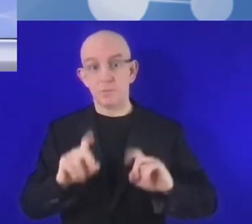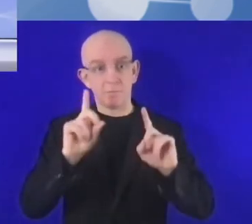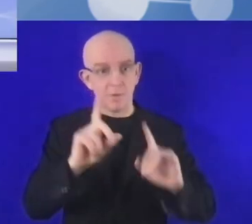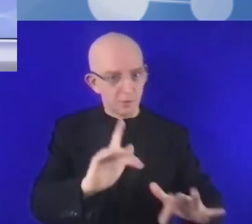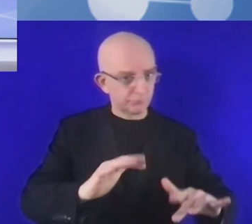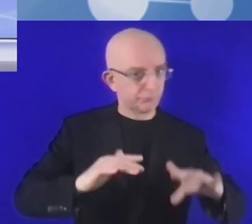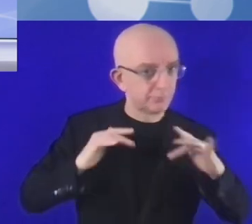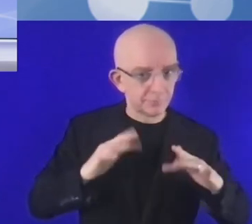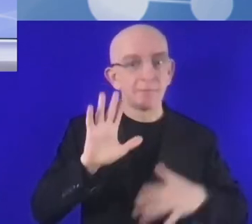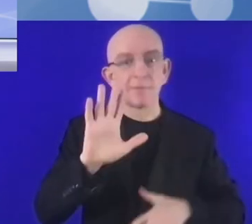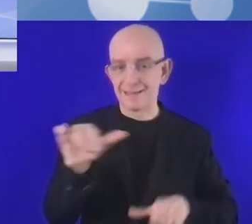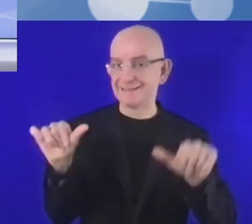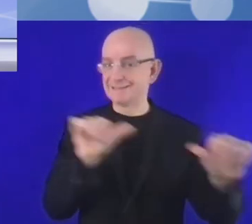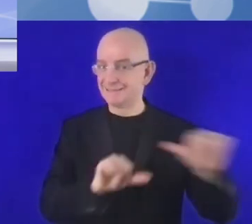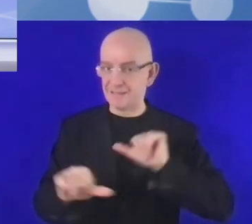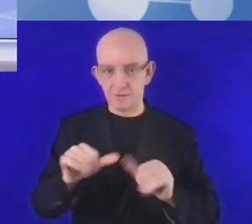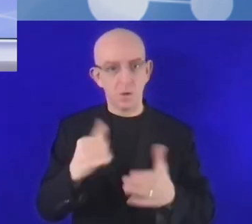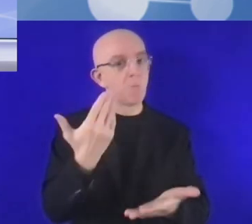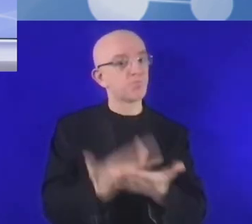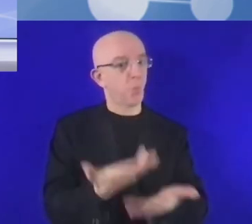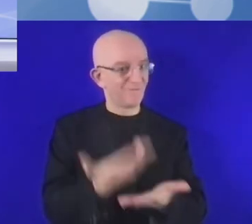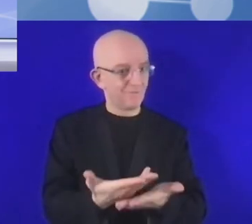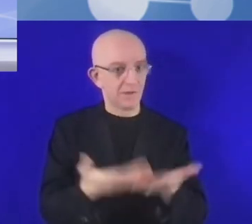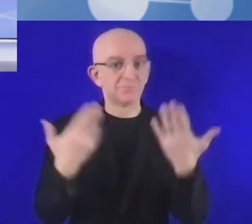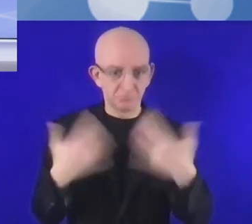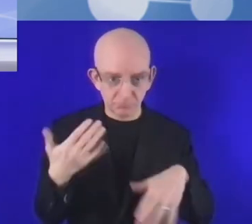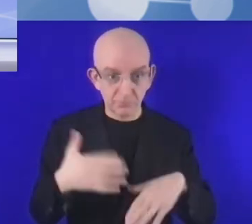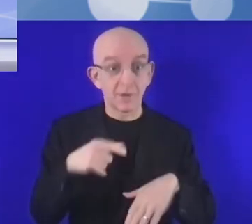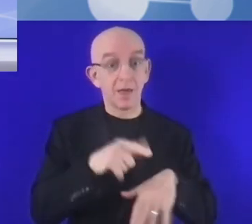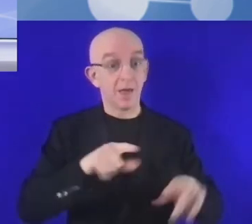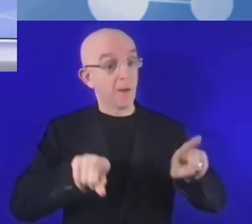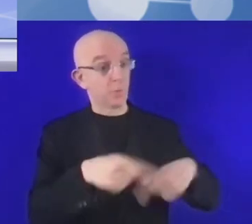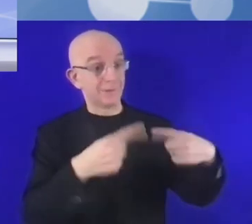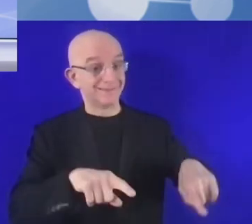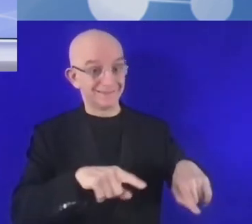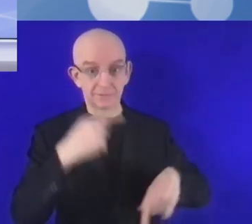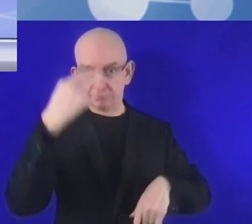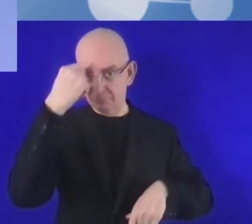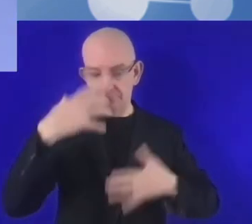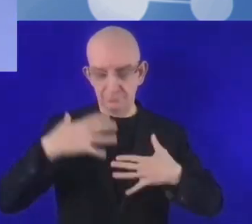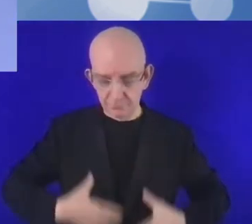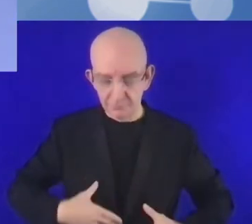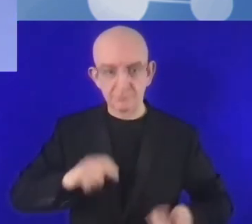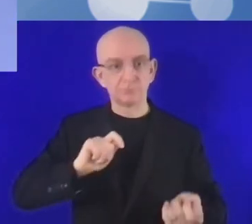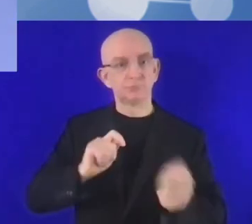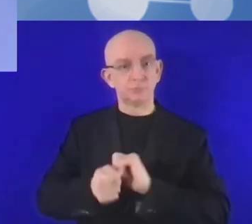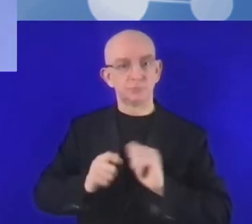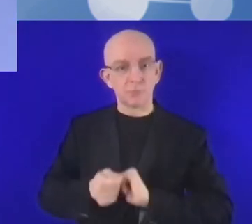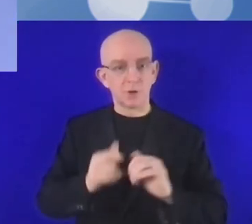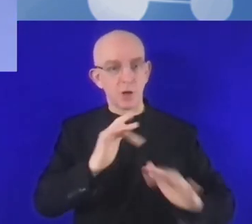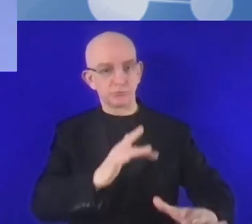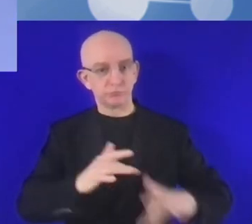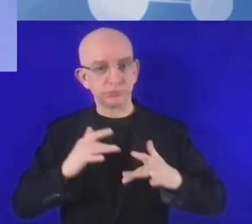eso está comprobado científicamente. La música influye en nuestra vida y nuestro organismo, sobre todo la música de